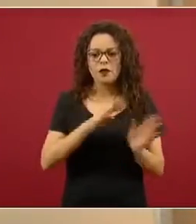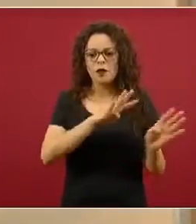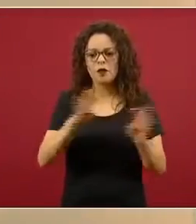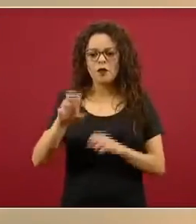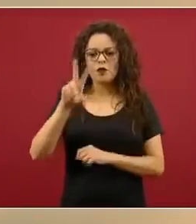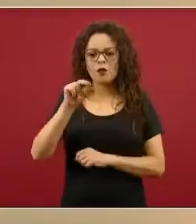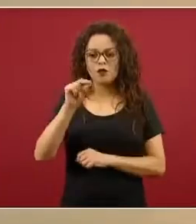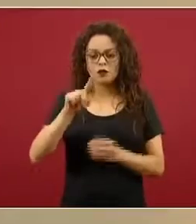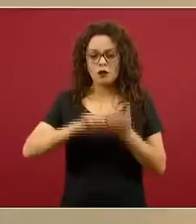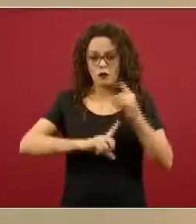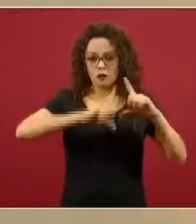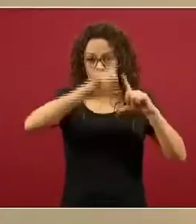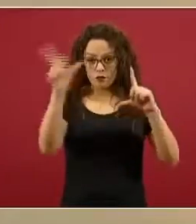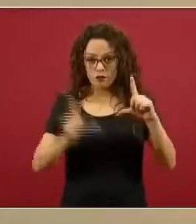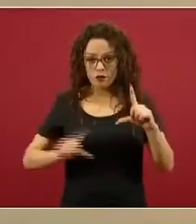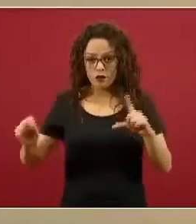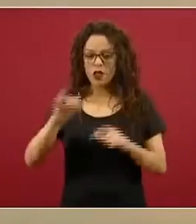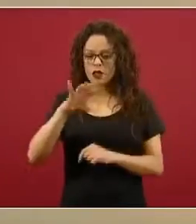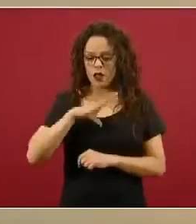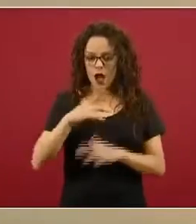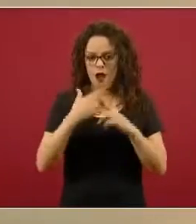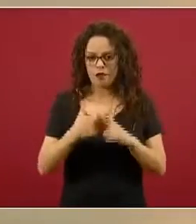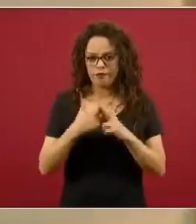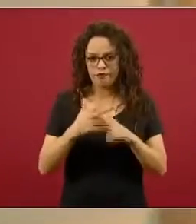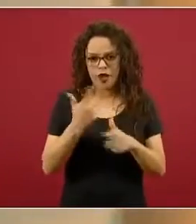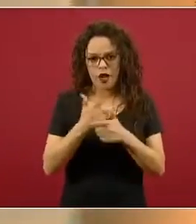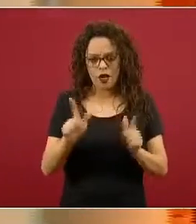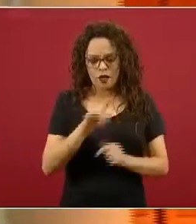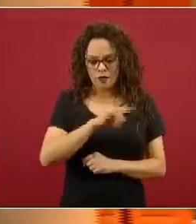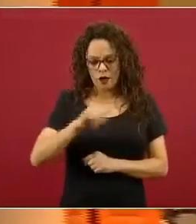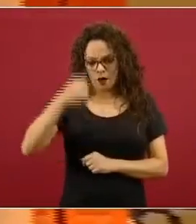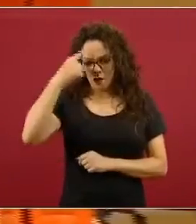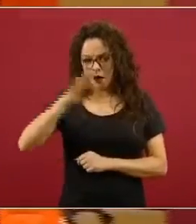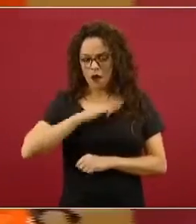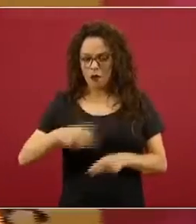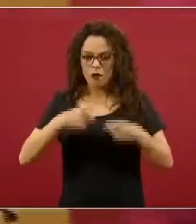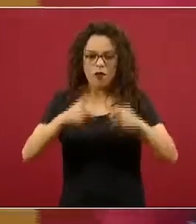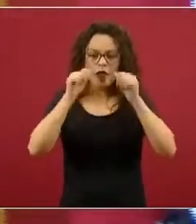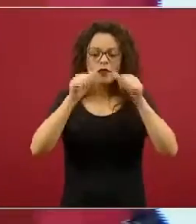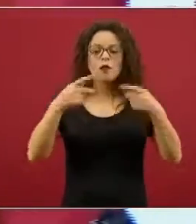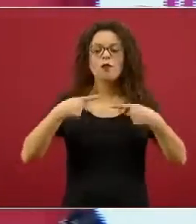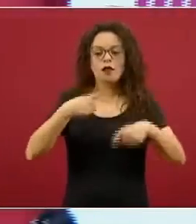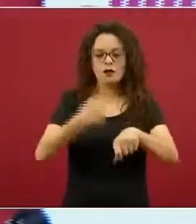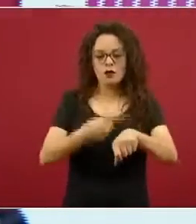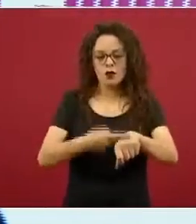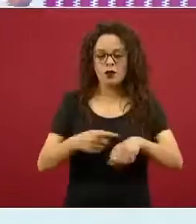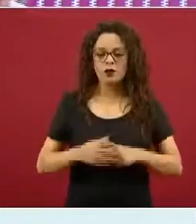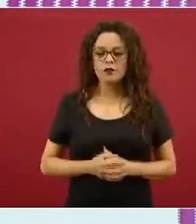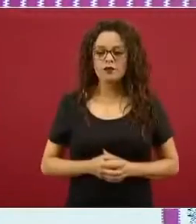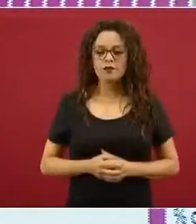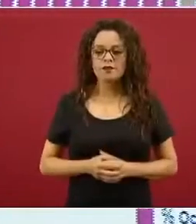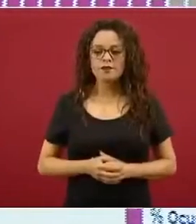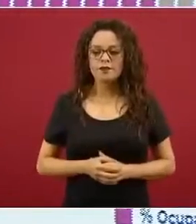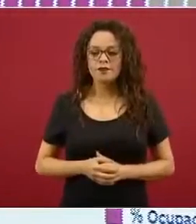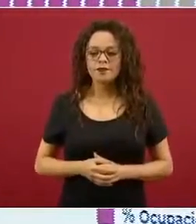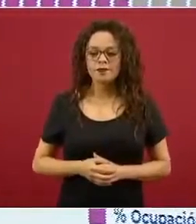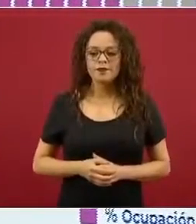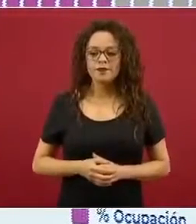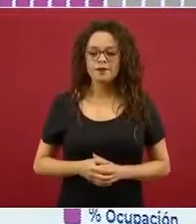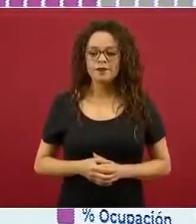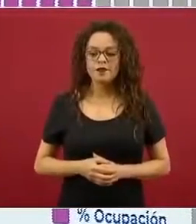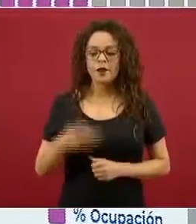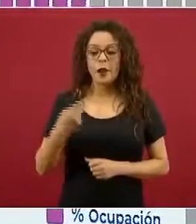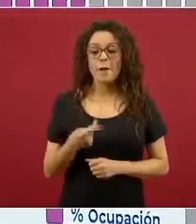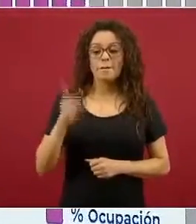19.980 a nivel nacional están disponibles para la atención de pacientes. Pero también al llamar